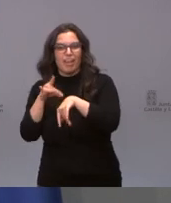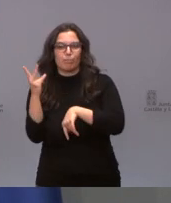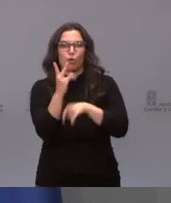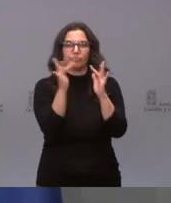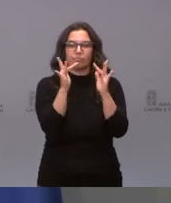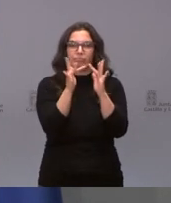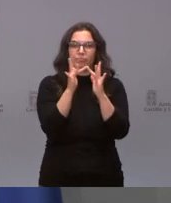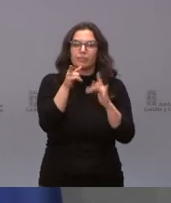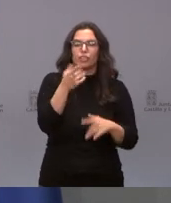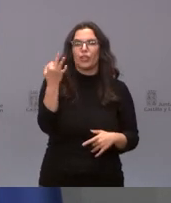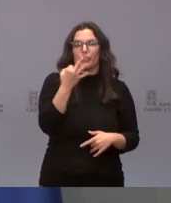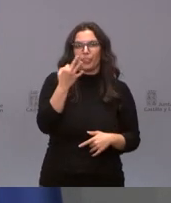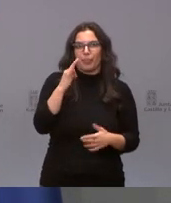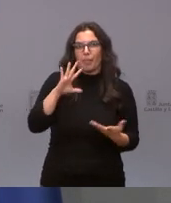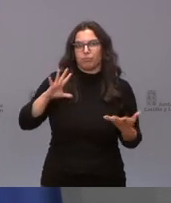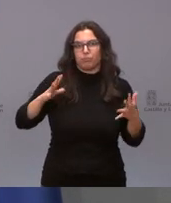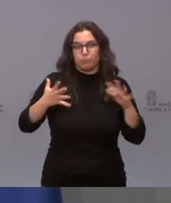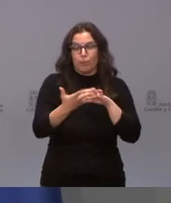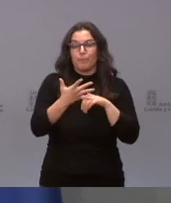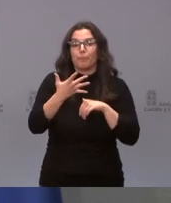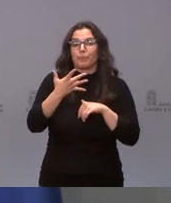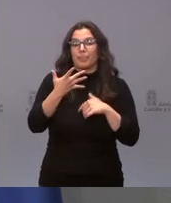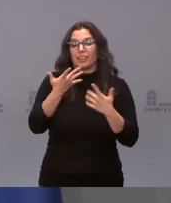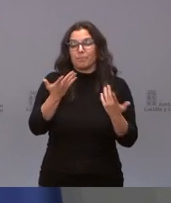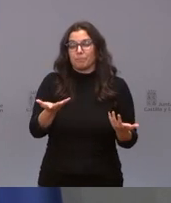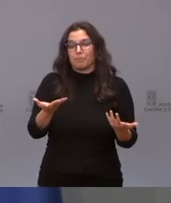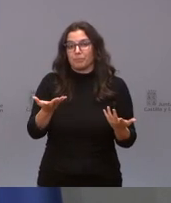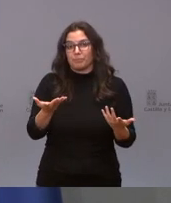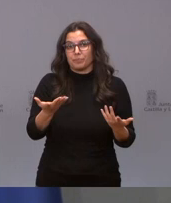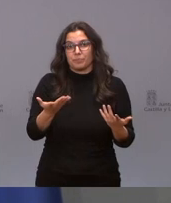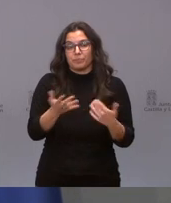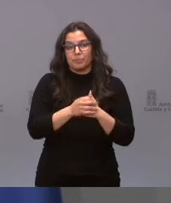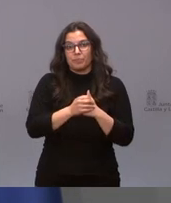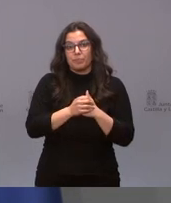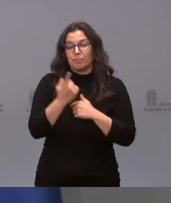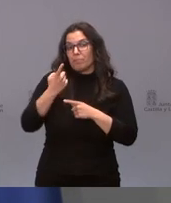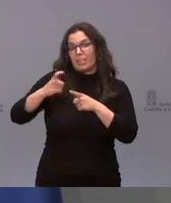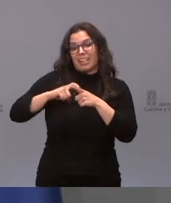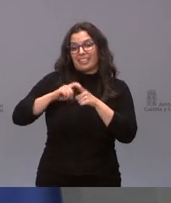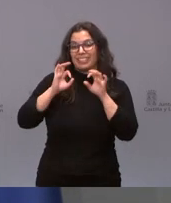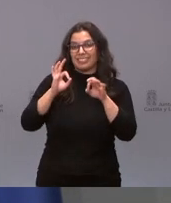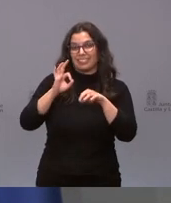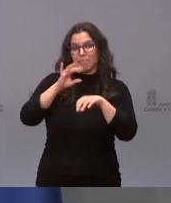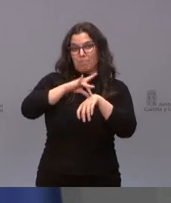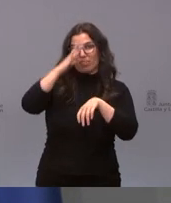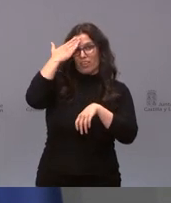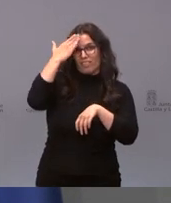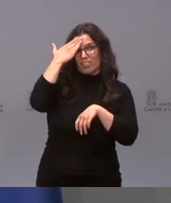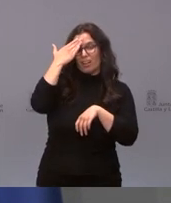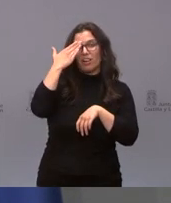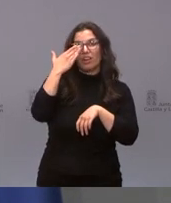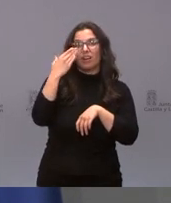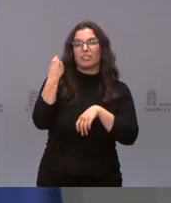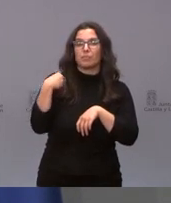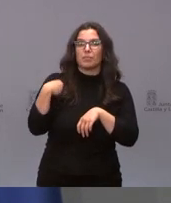que tenemos con nuestros pacientes el hecho de que una de las características de la atención primaria es la longitudinal y dad